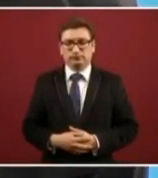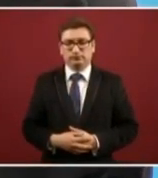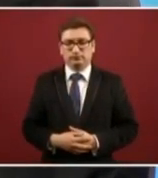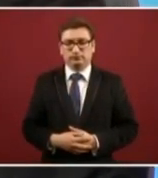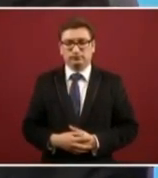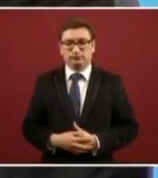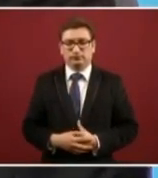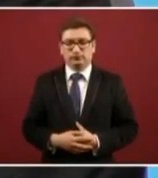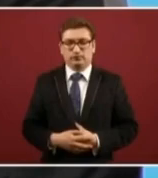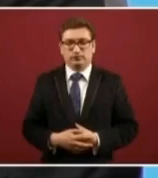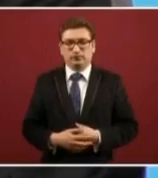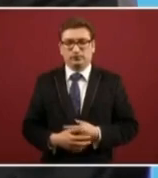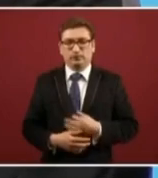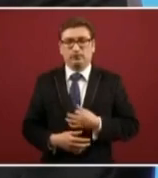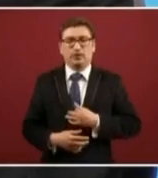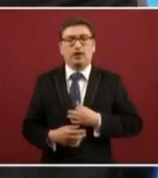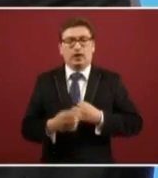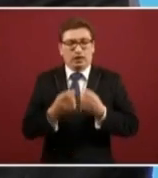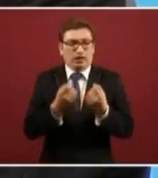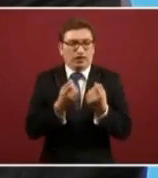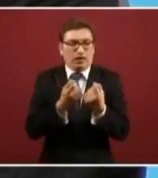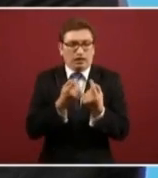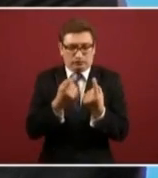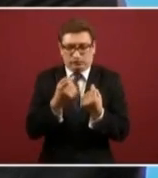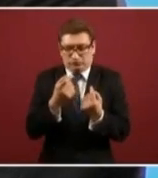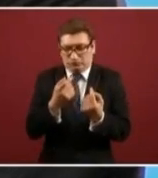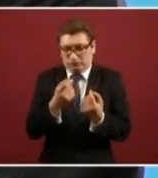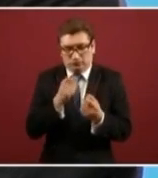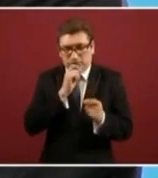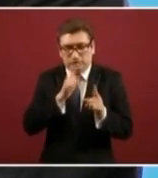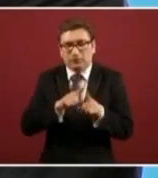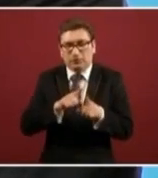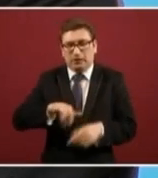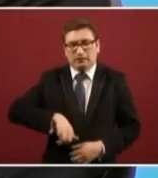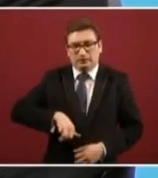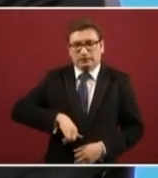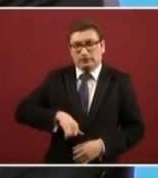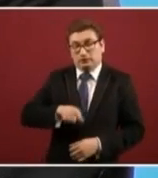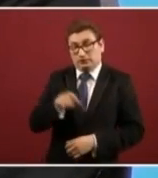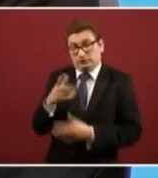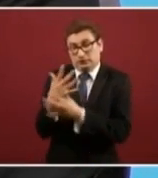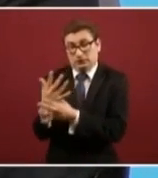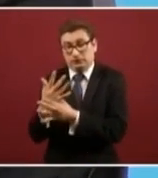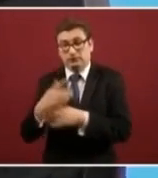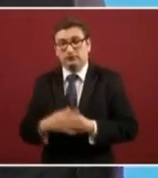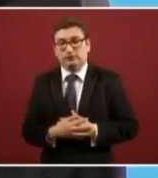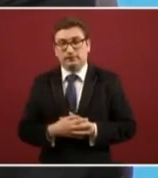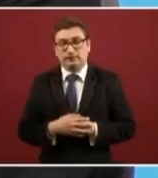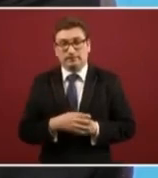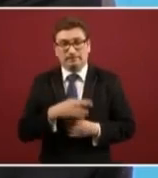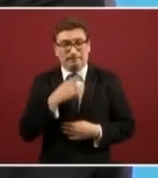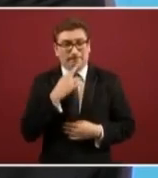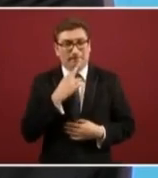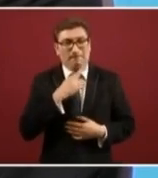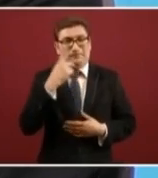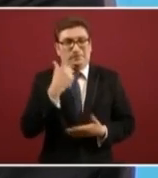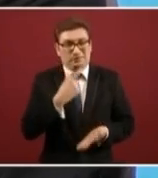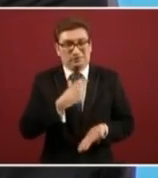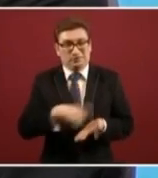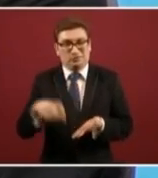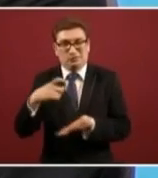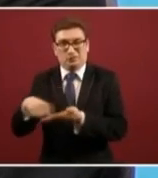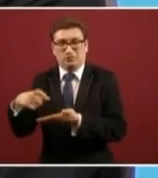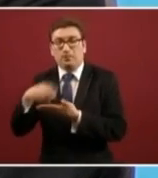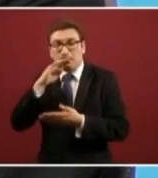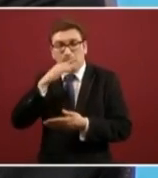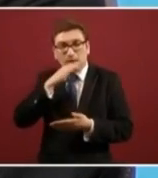Hay quienes también, esto es muy interesante, sostienen, es mejor comprar el